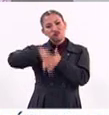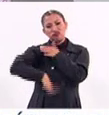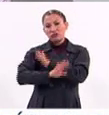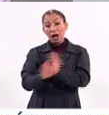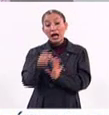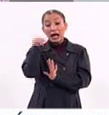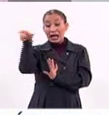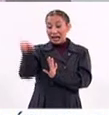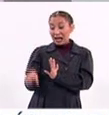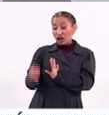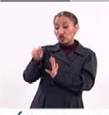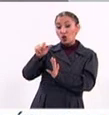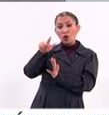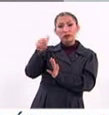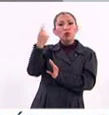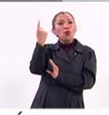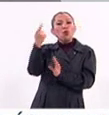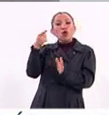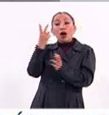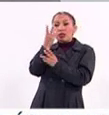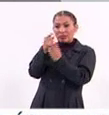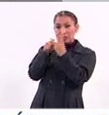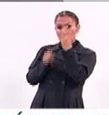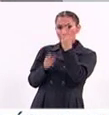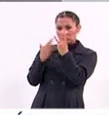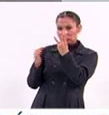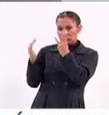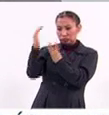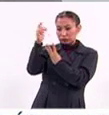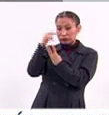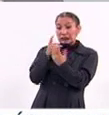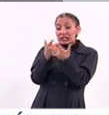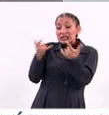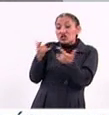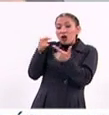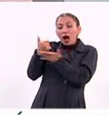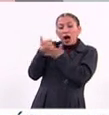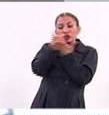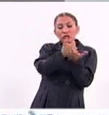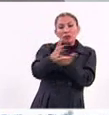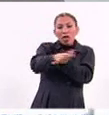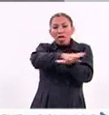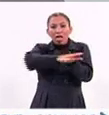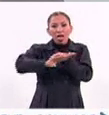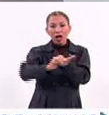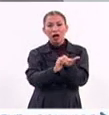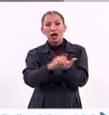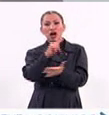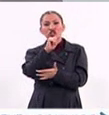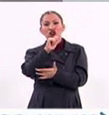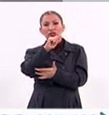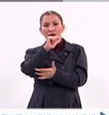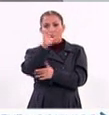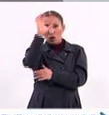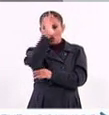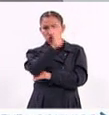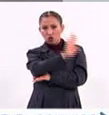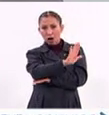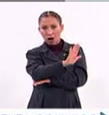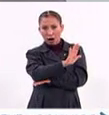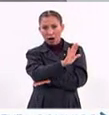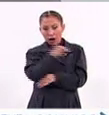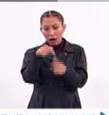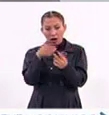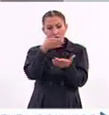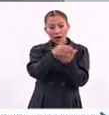este personaje era uno de los 3 grandes figuras que ayudan a destruir la grandeza